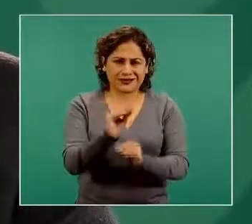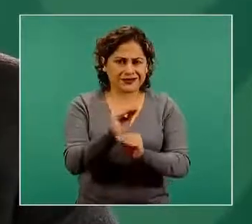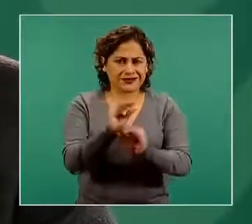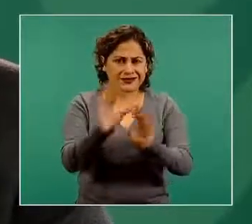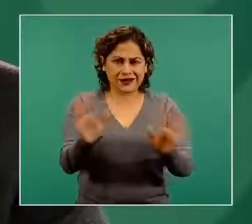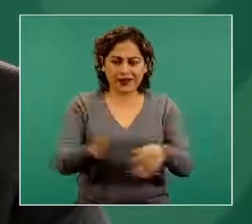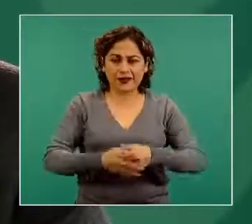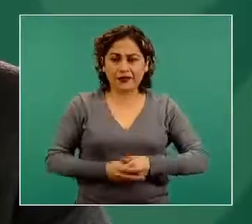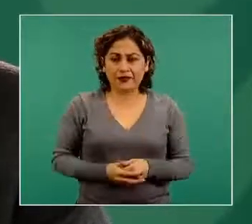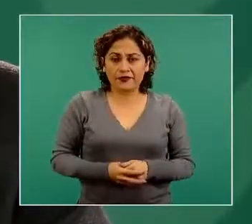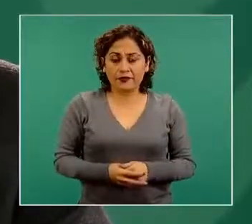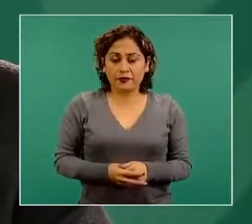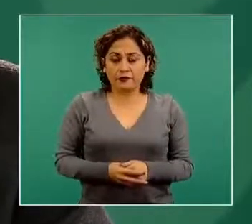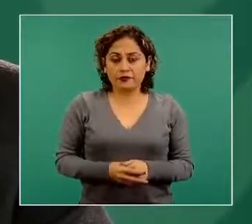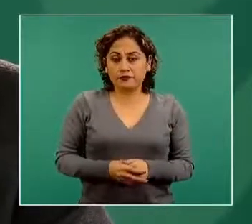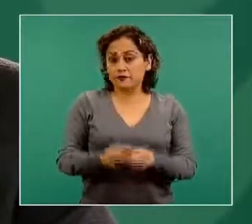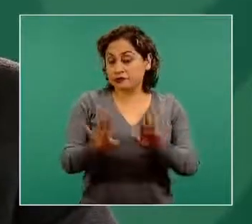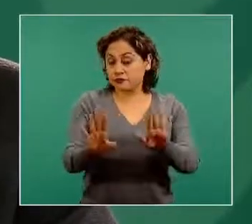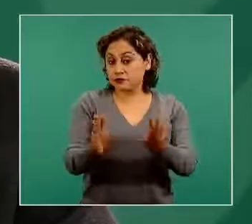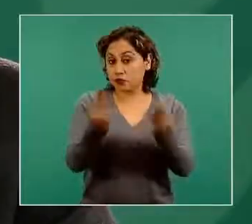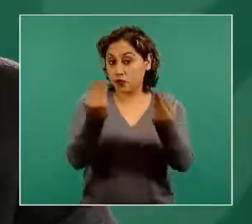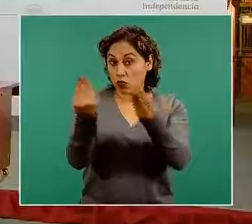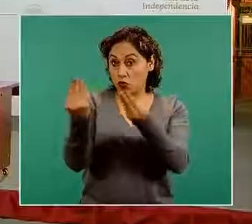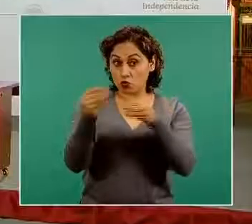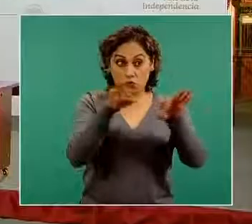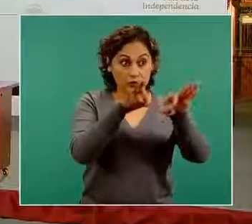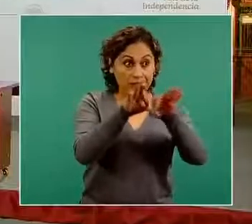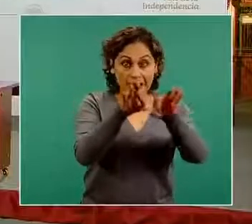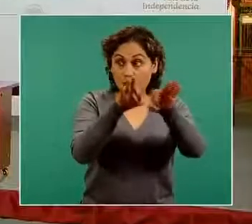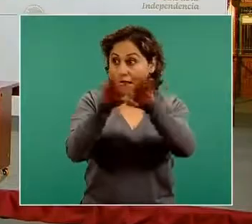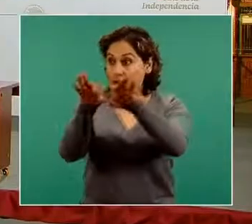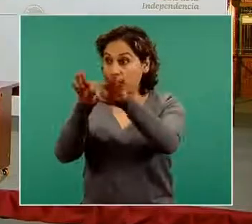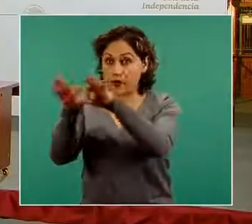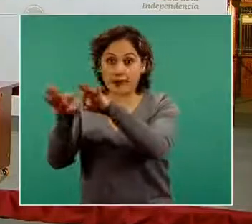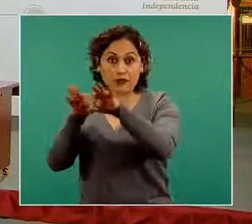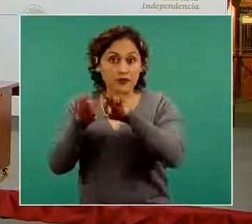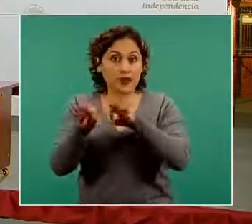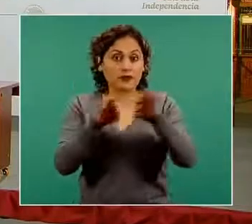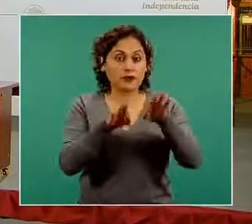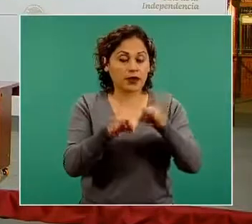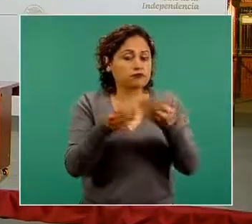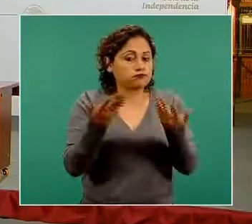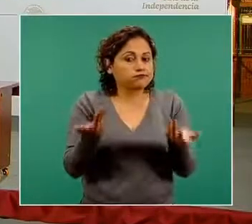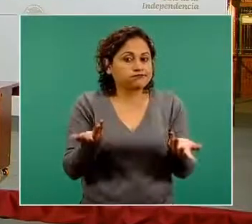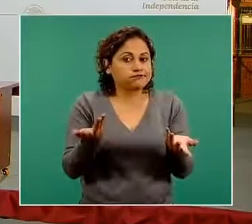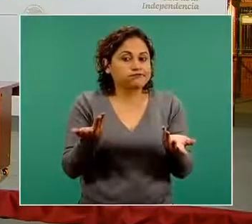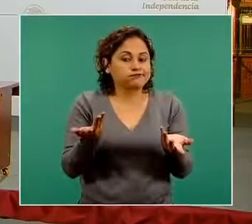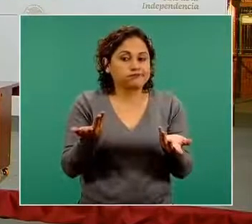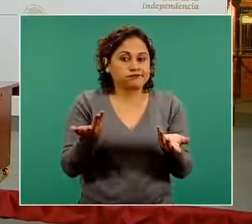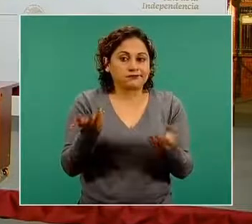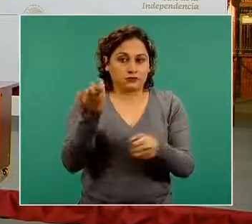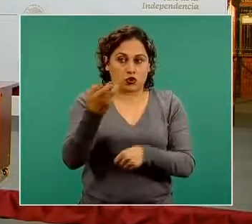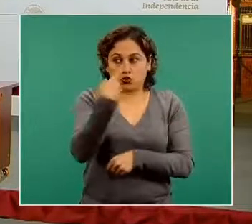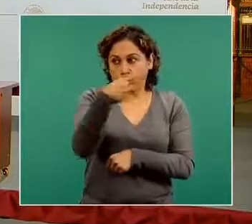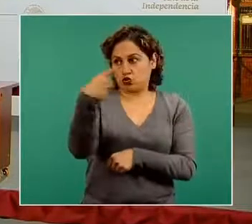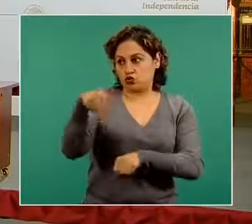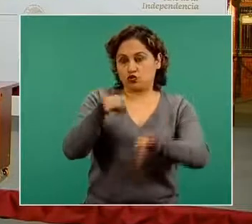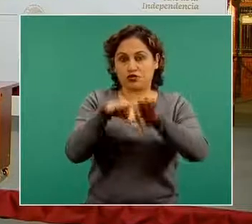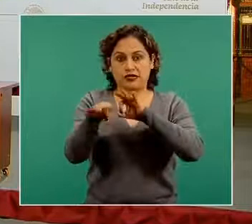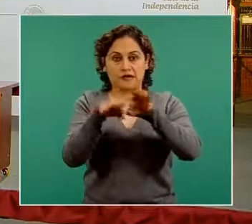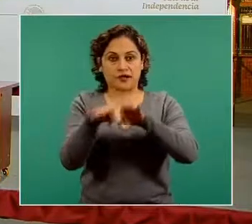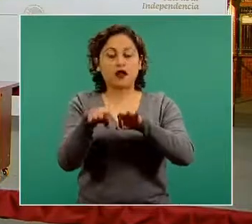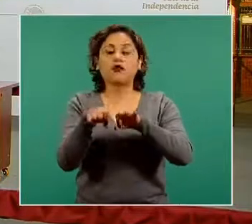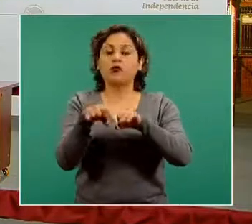alguna. En muchísimas ocupaciones hay una razón por la que las personas, dada su ocupación, pudieran